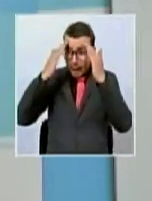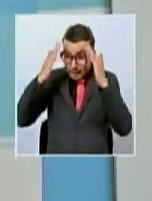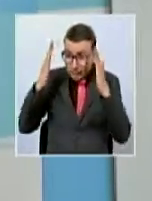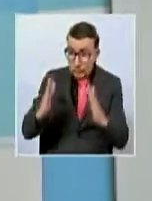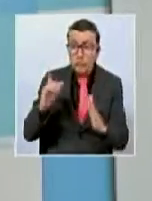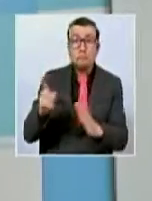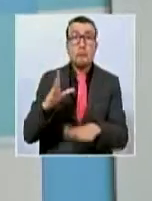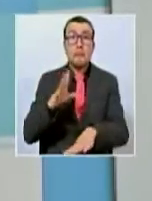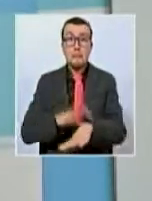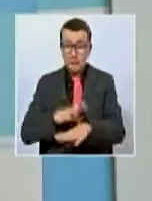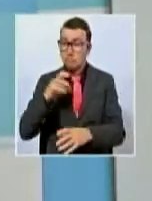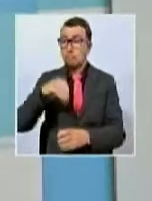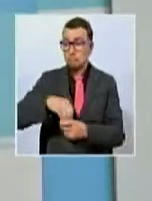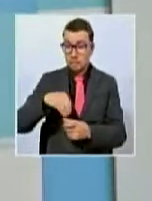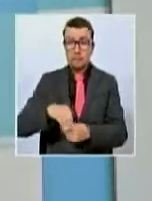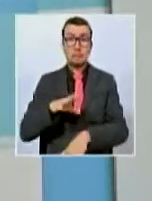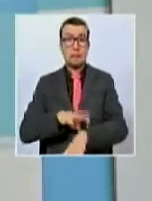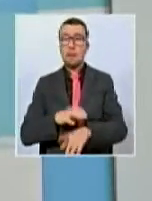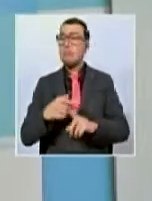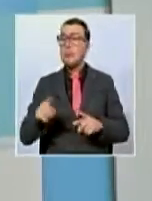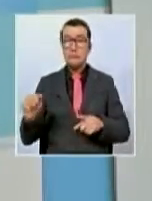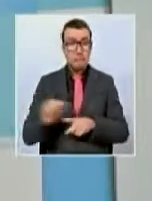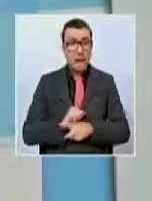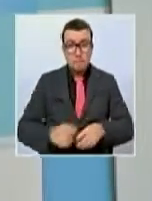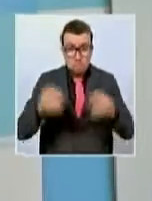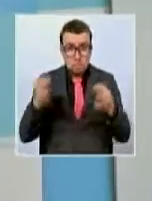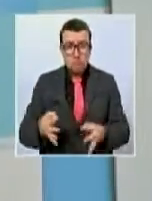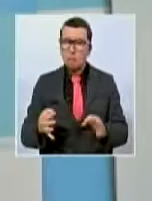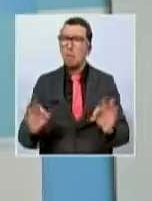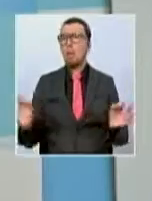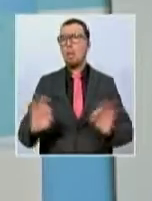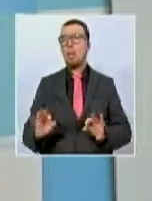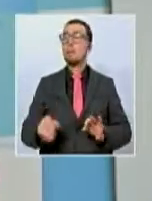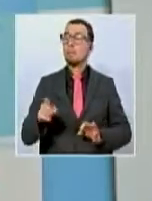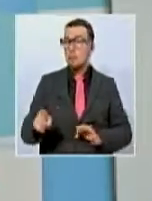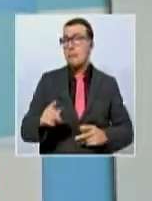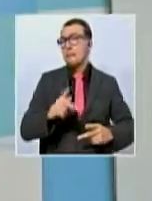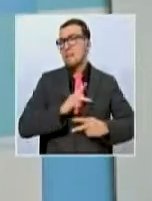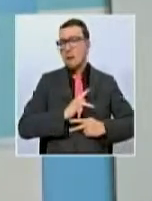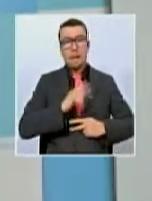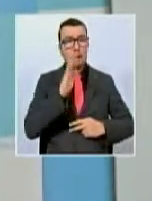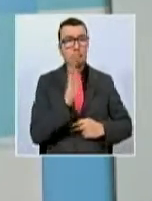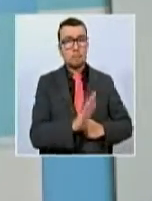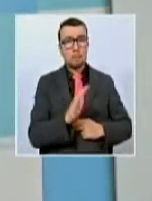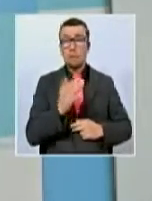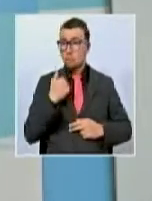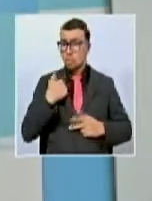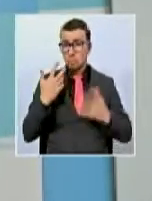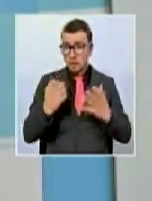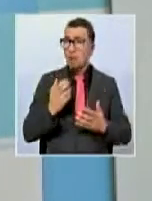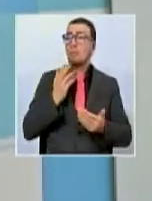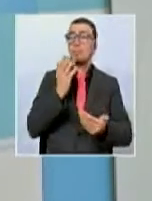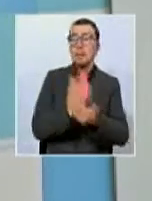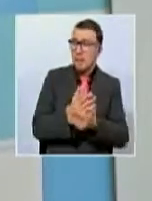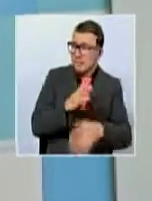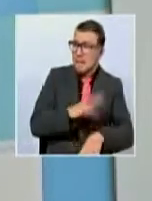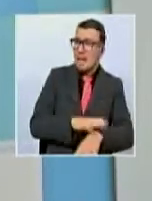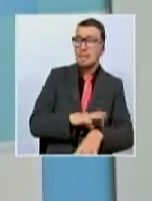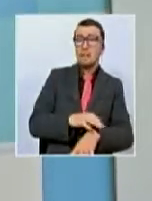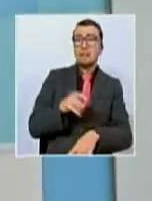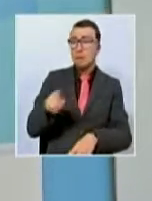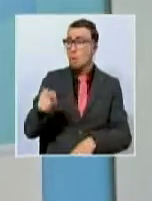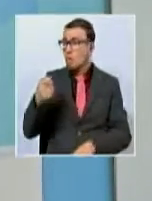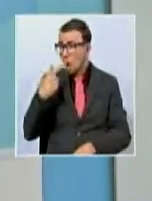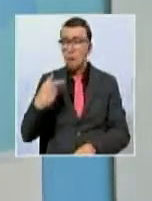medicina alternativa. Sin embargo, no se lleva a la práctica, porque sigue siendo una práctica privada. Es decir, si yo quiero ser atendido por medicina alternativa, yo pago